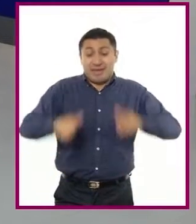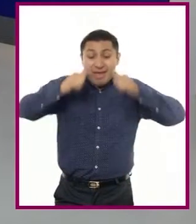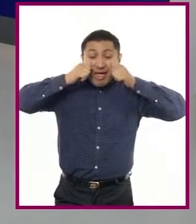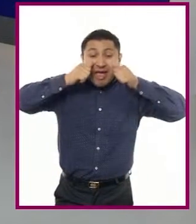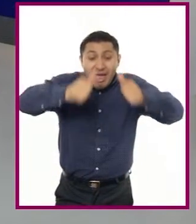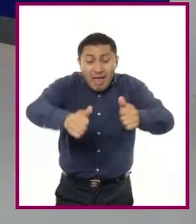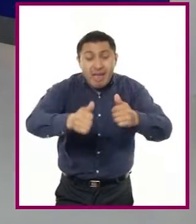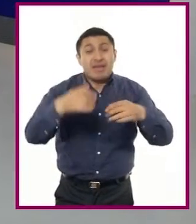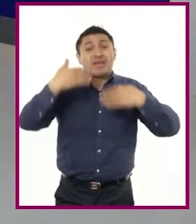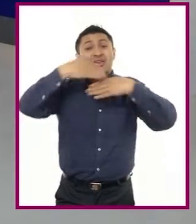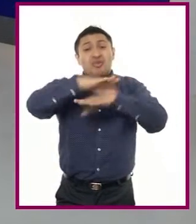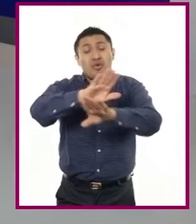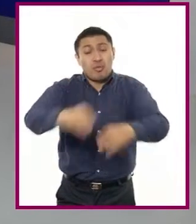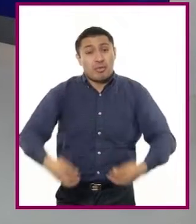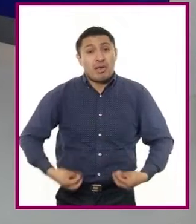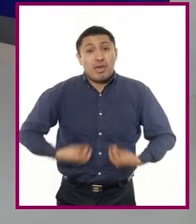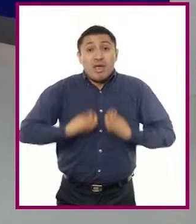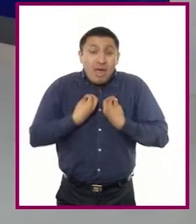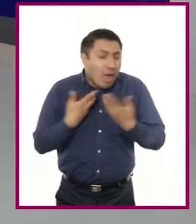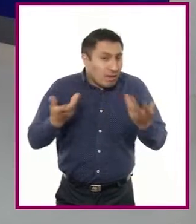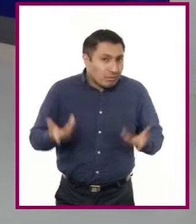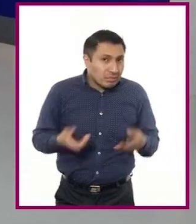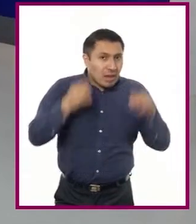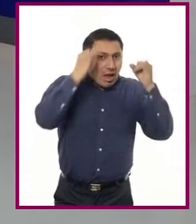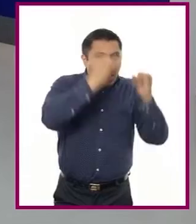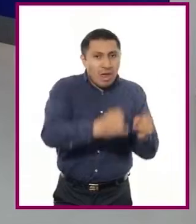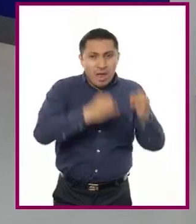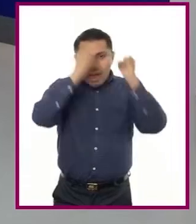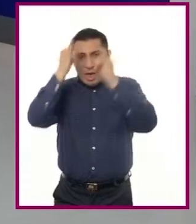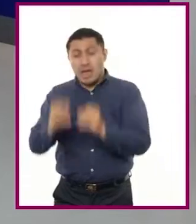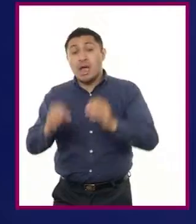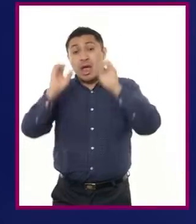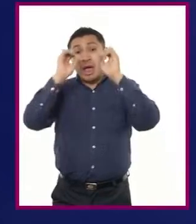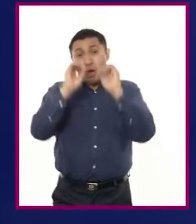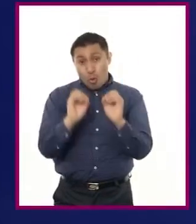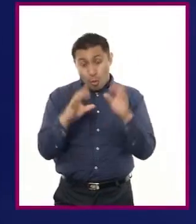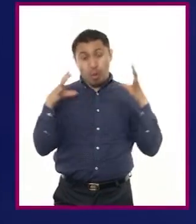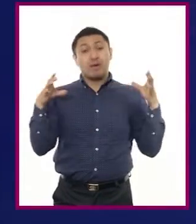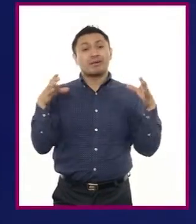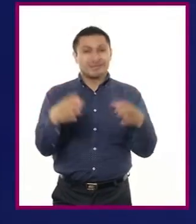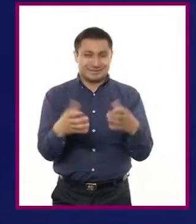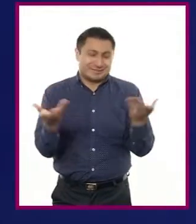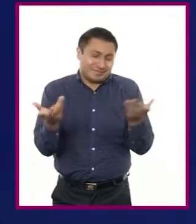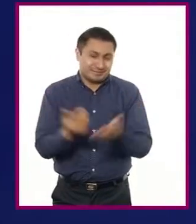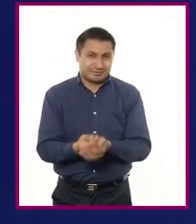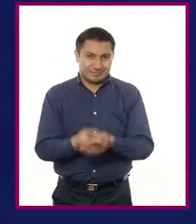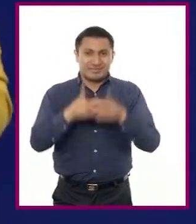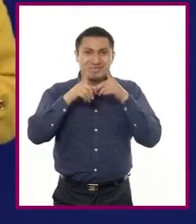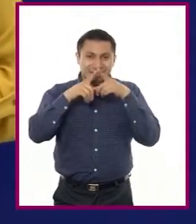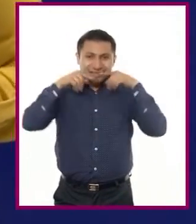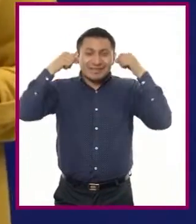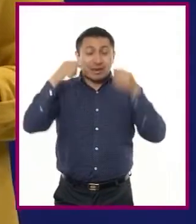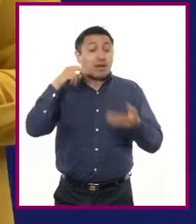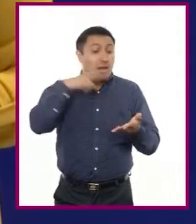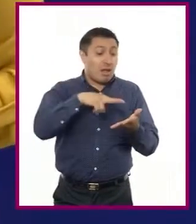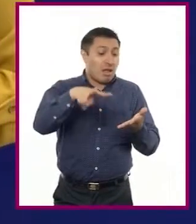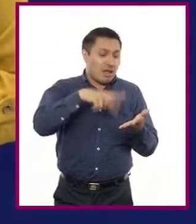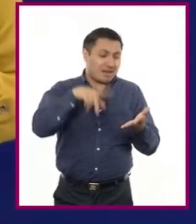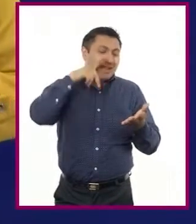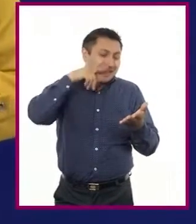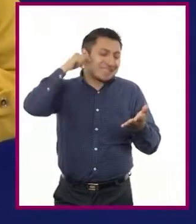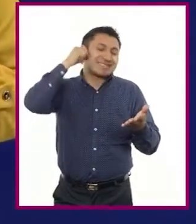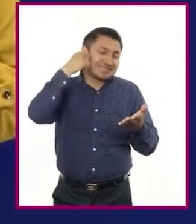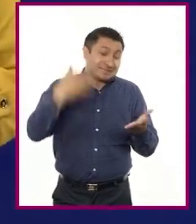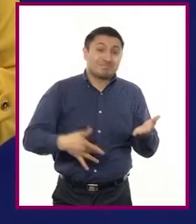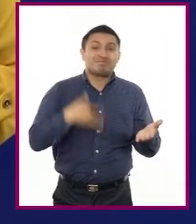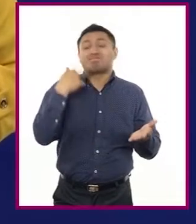sobre nuestra forma de vivir en lo individual o colectivo. Sonreímos al leerlas. Sin